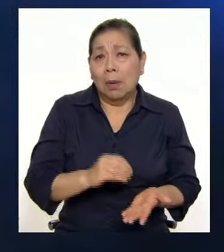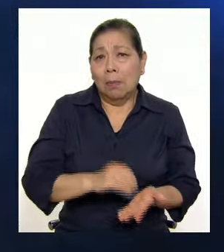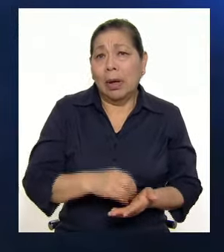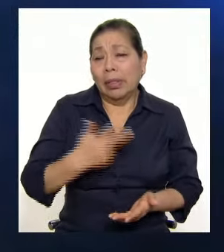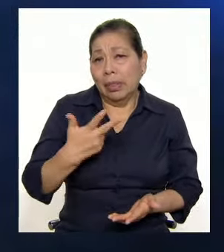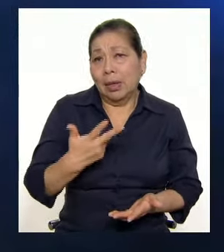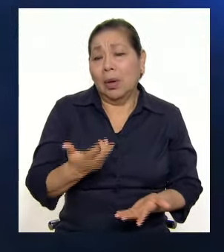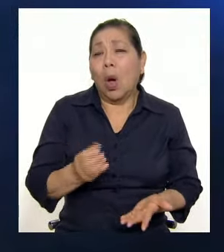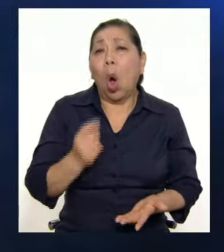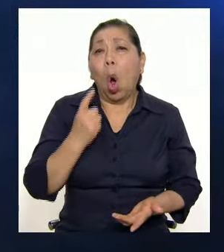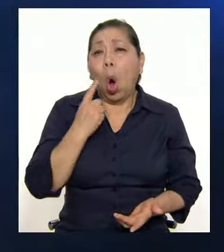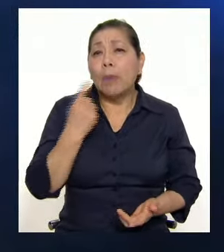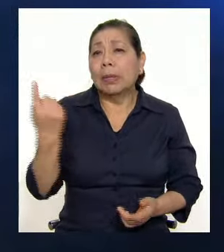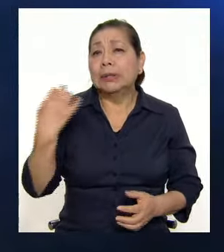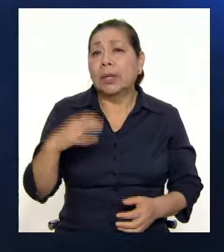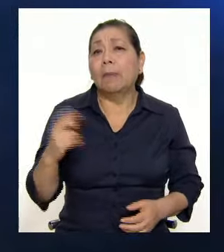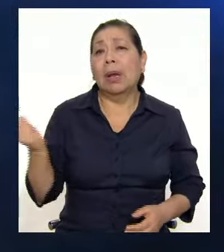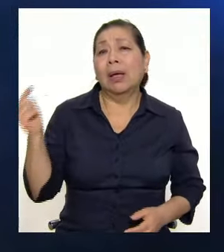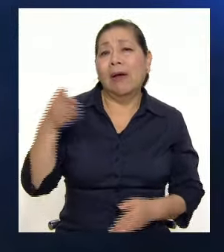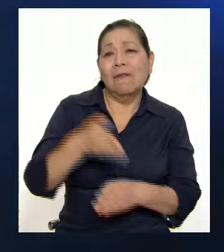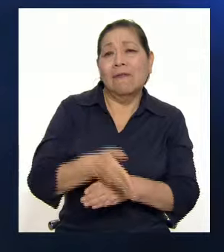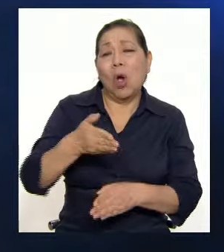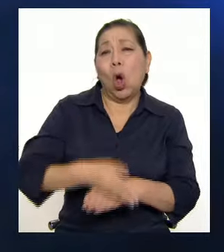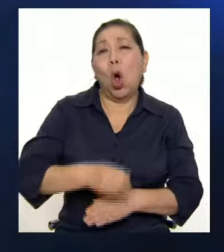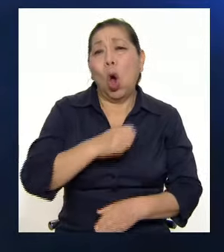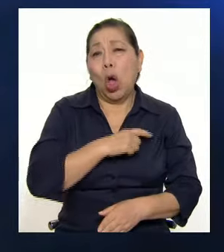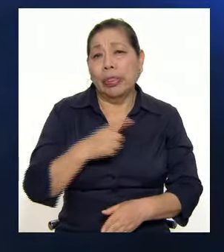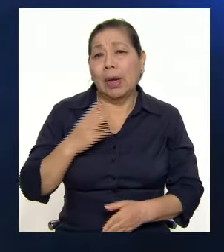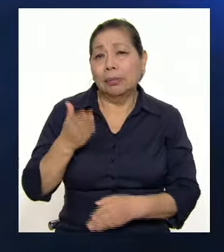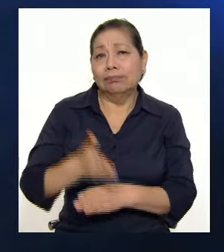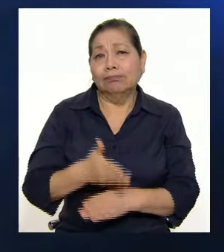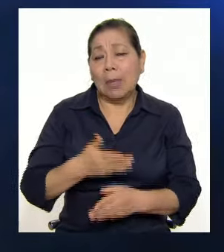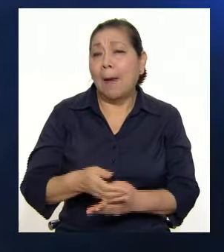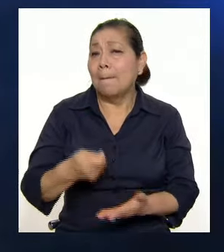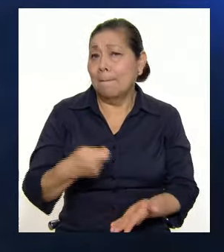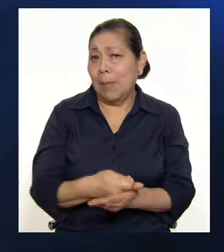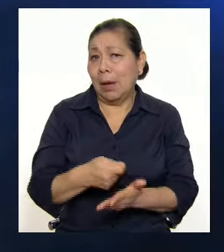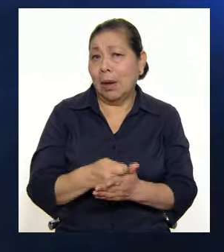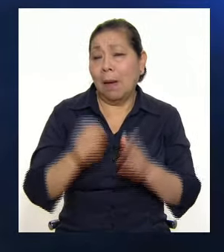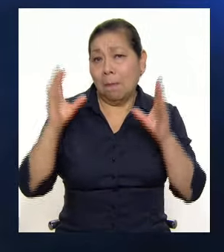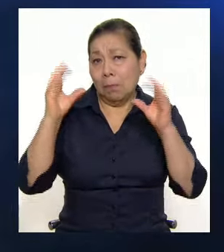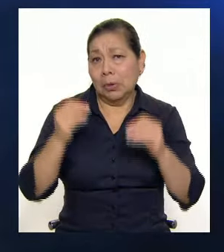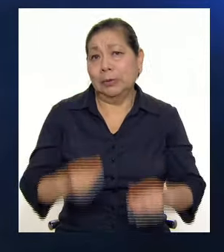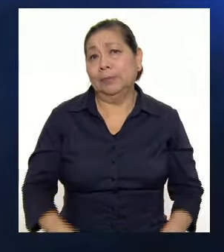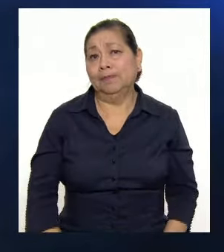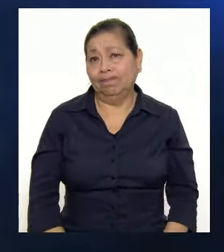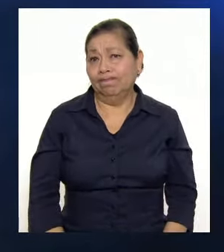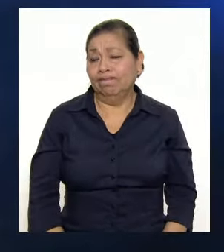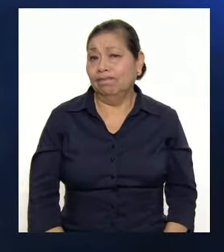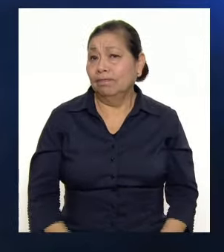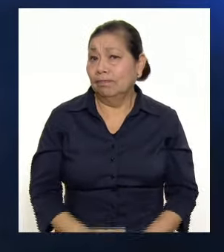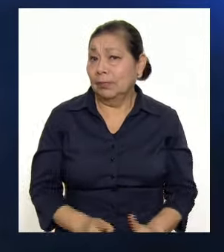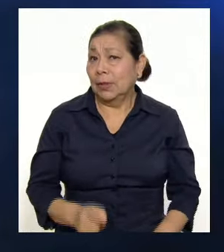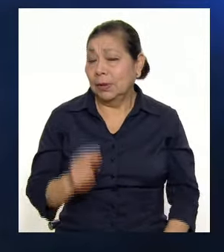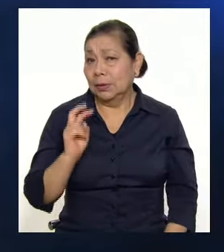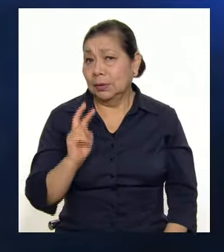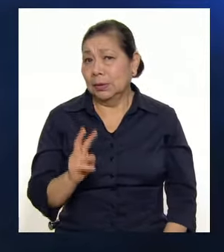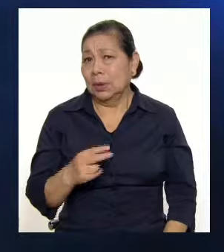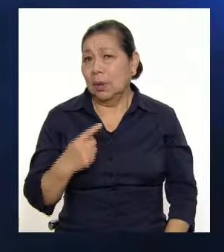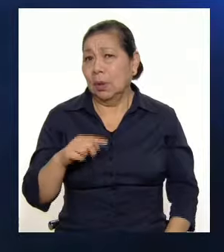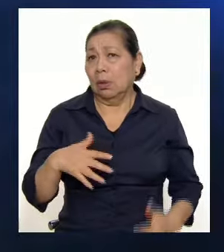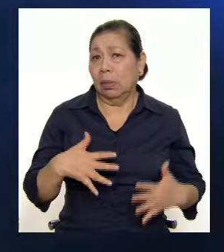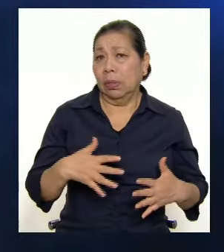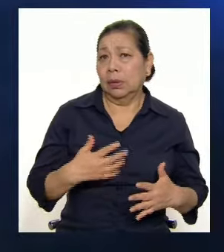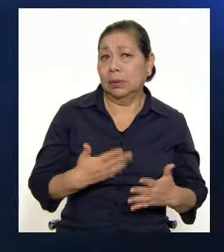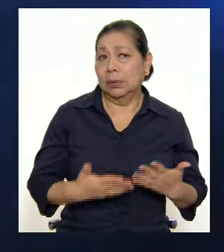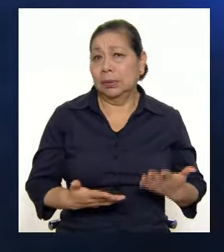en el día que el muchacho regresaba. Esta vez incluso intenta apagar las luces varias veces. Ya se le veía algo